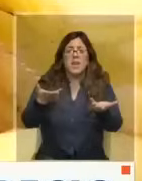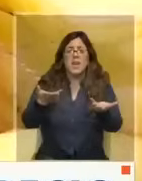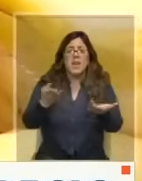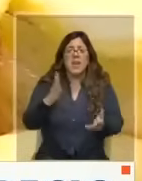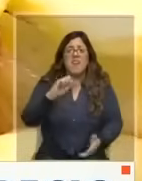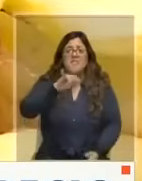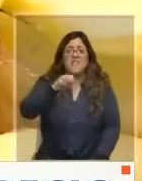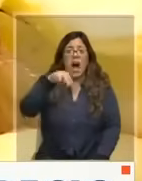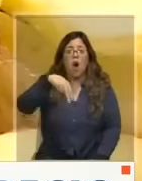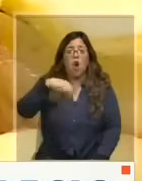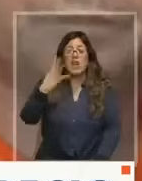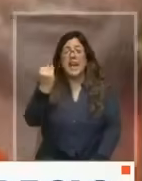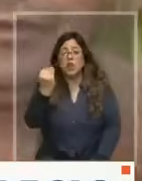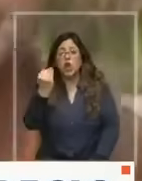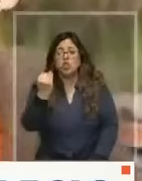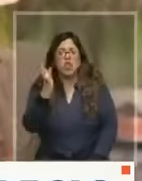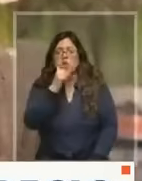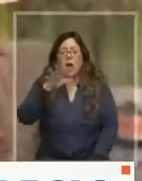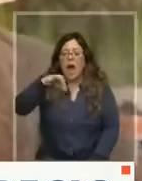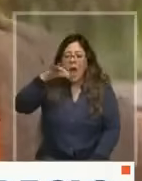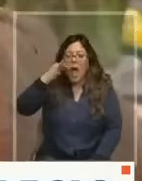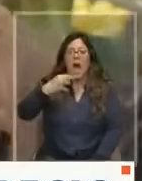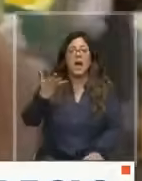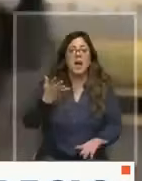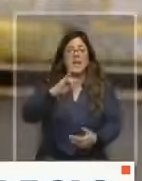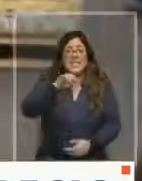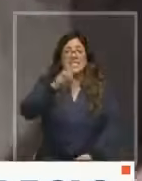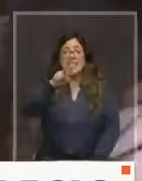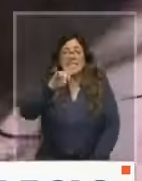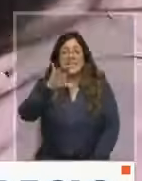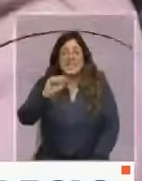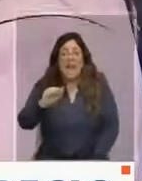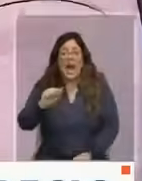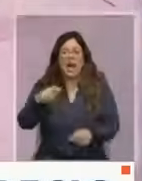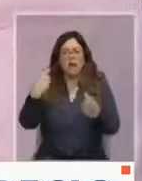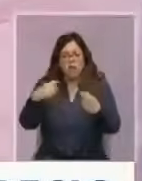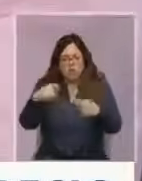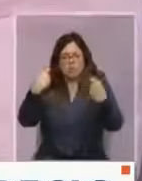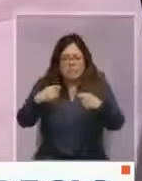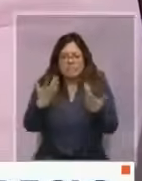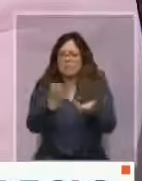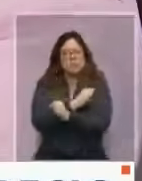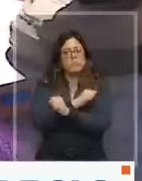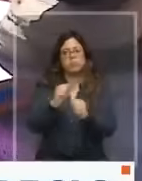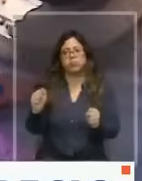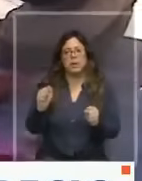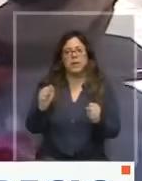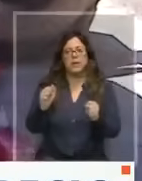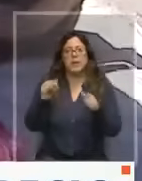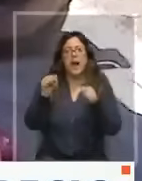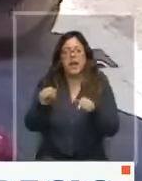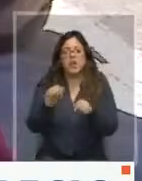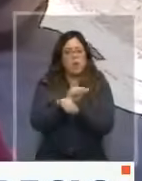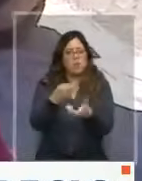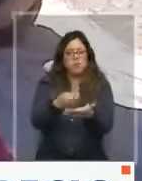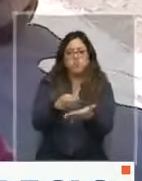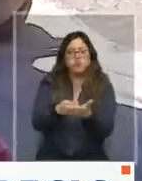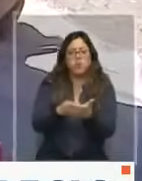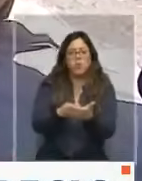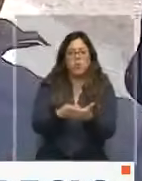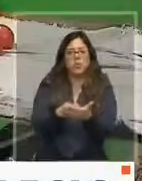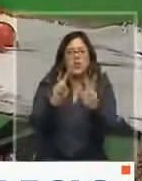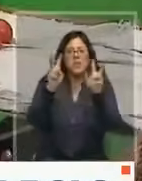ya no están las papas fritas. Jessica, su dueña, trató y trató, pero no hubo forma. Nos dice que no le alcanzaba. Por un tiempo,